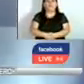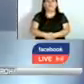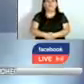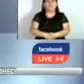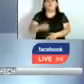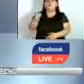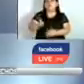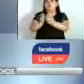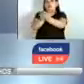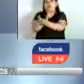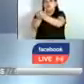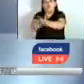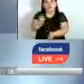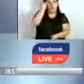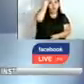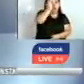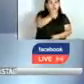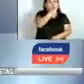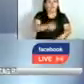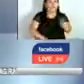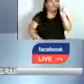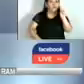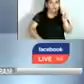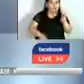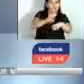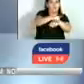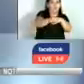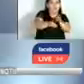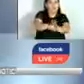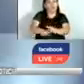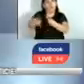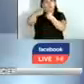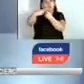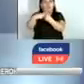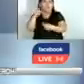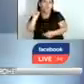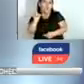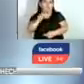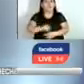La Unión, Nuevas Ideas se queda con 2 puestos y Arena con el último.